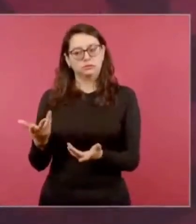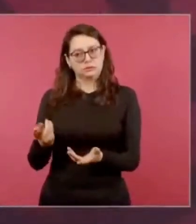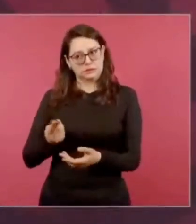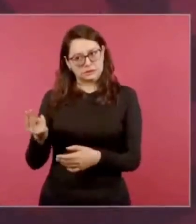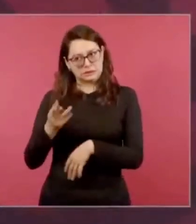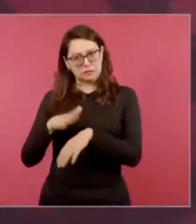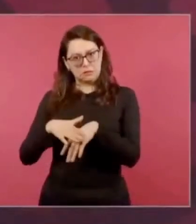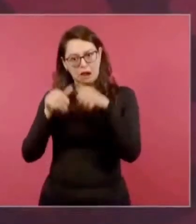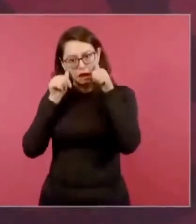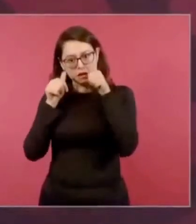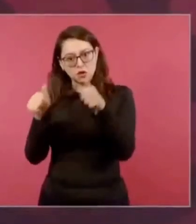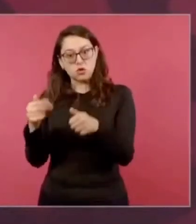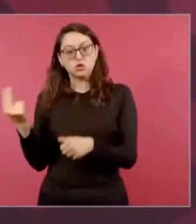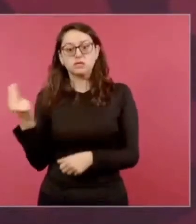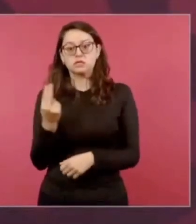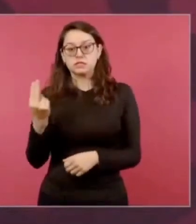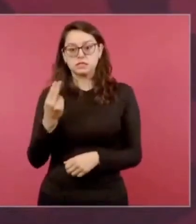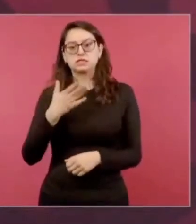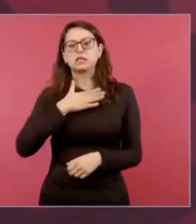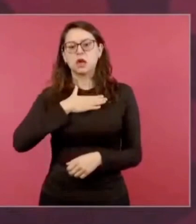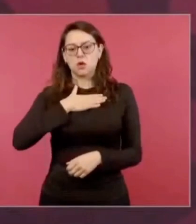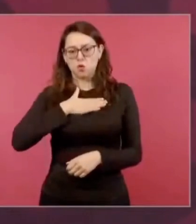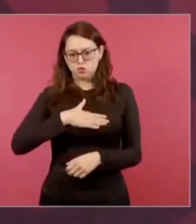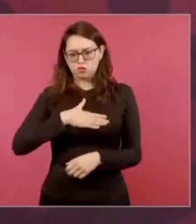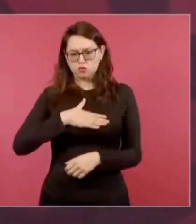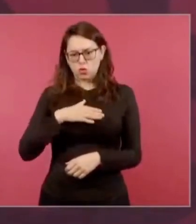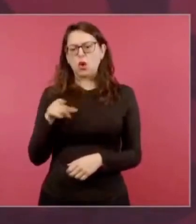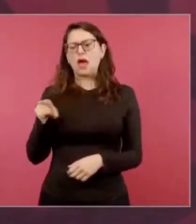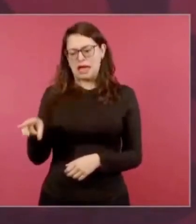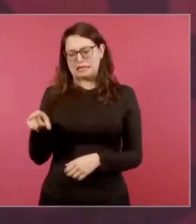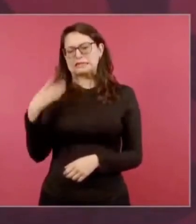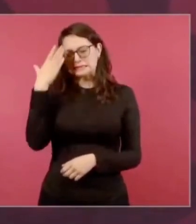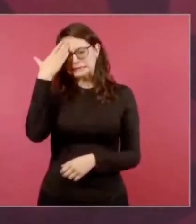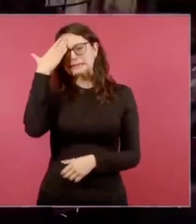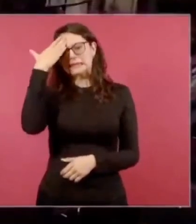porque sí se propone